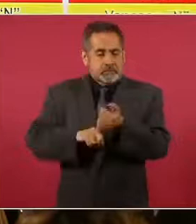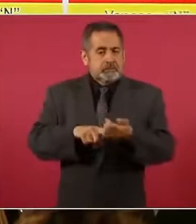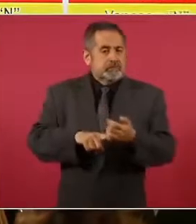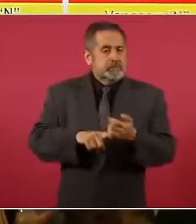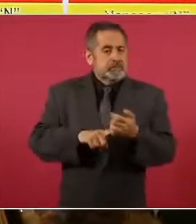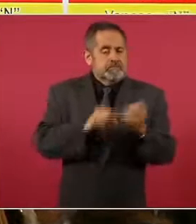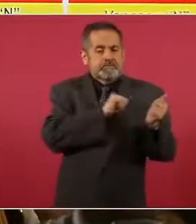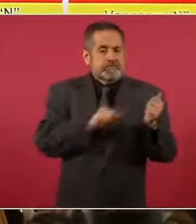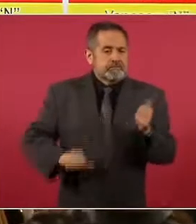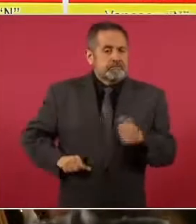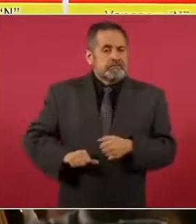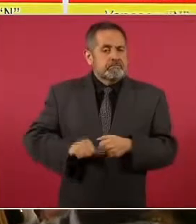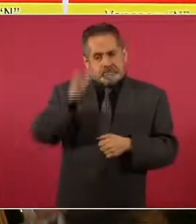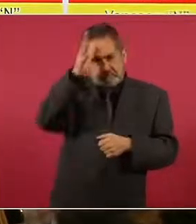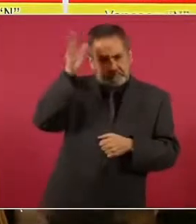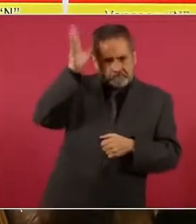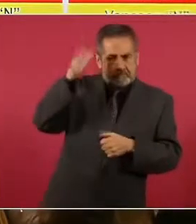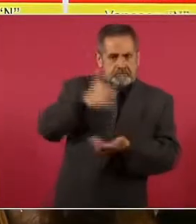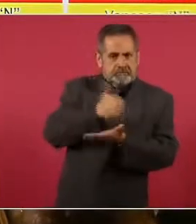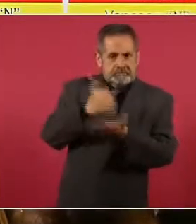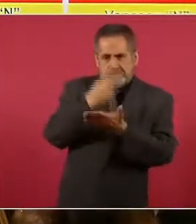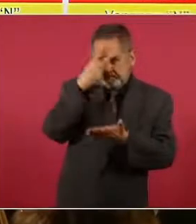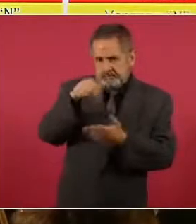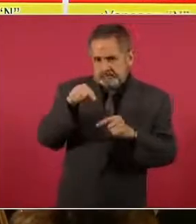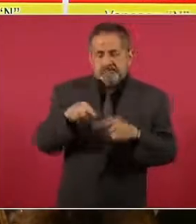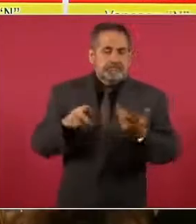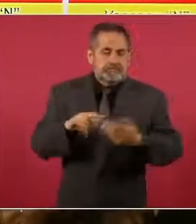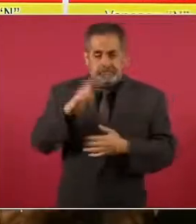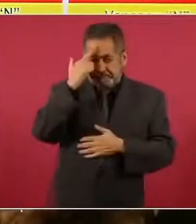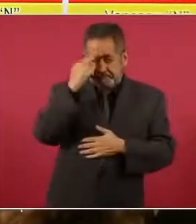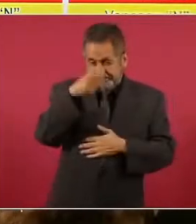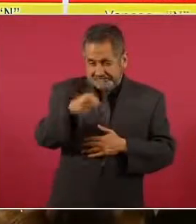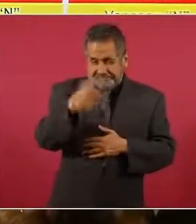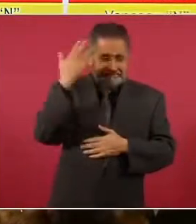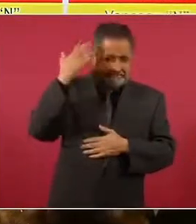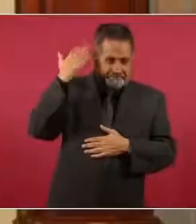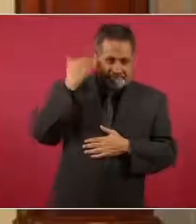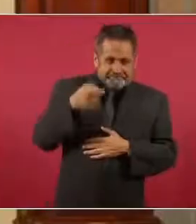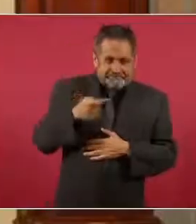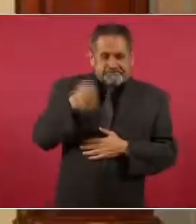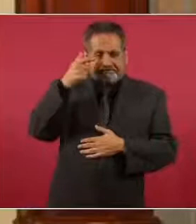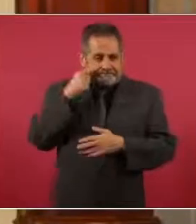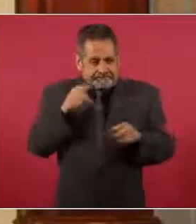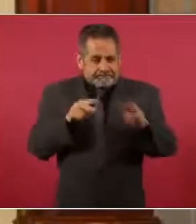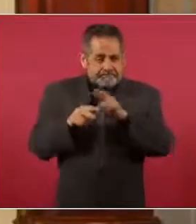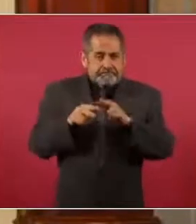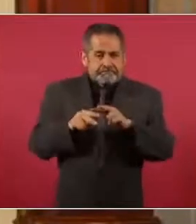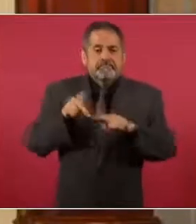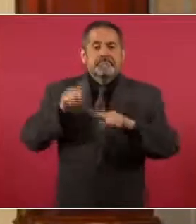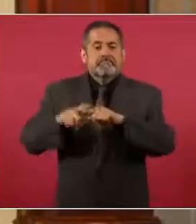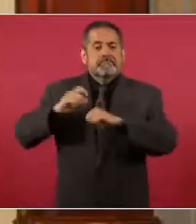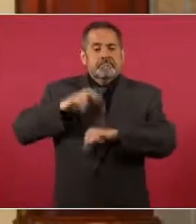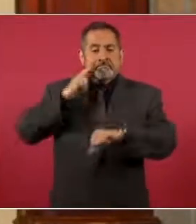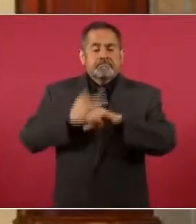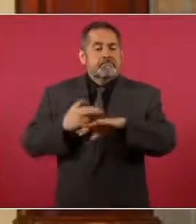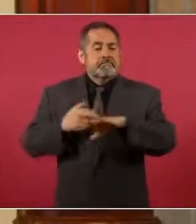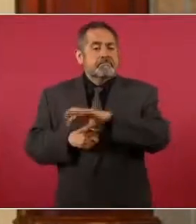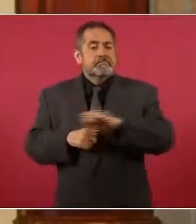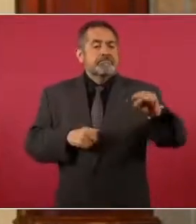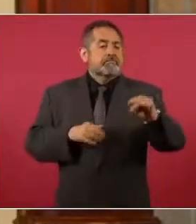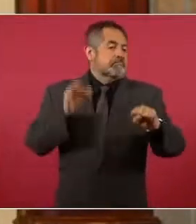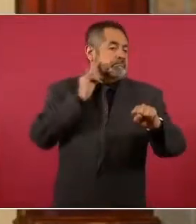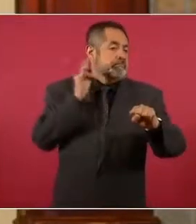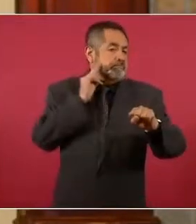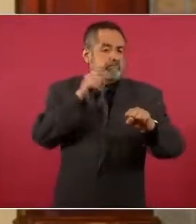esta ciudad. Como se recordará, este caso en un primer momento lo había tomado la Fiscalía